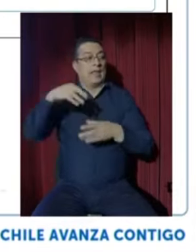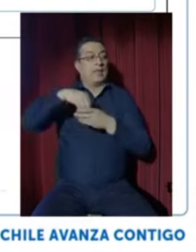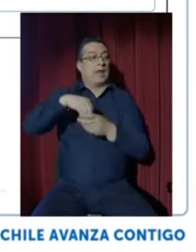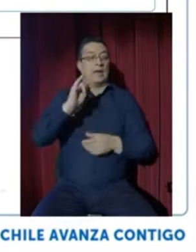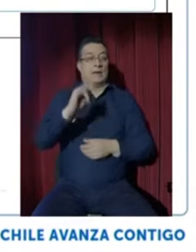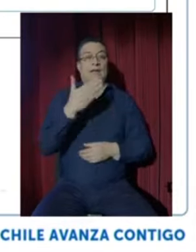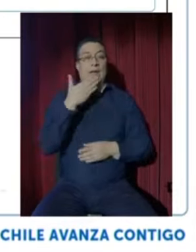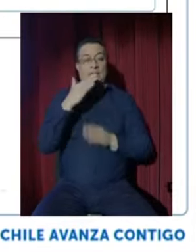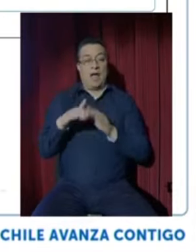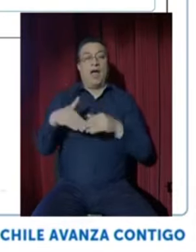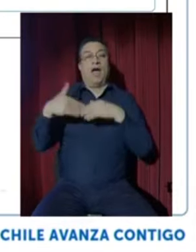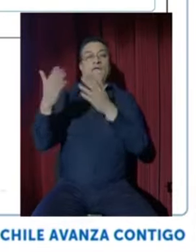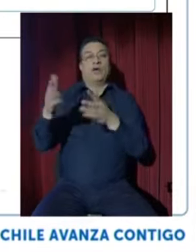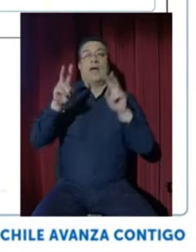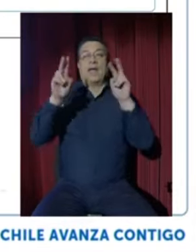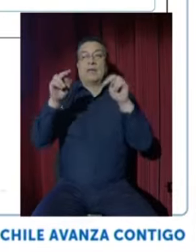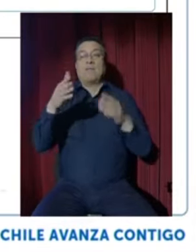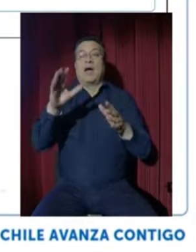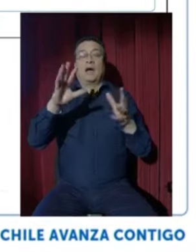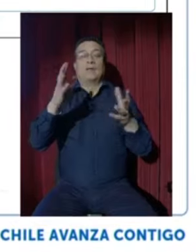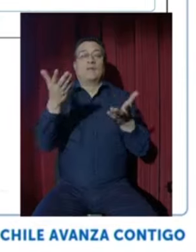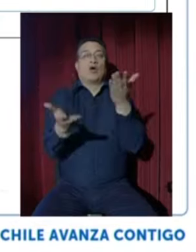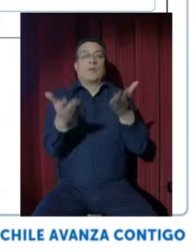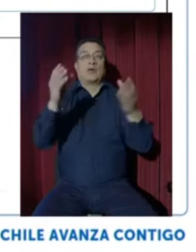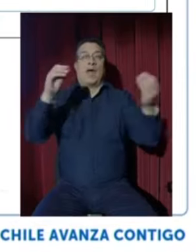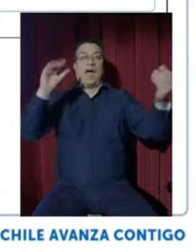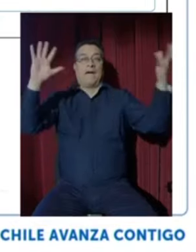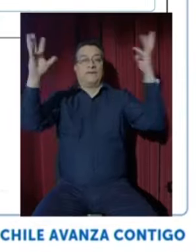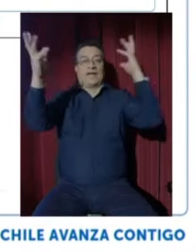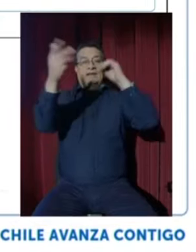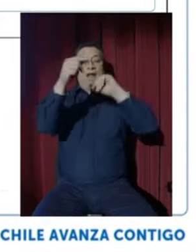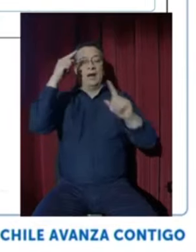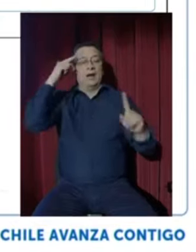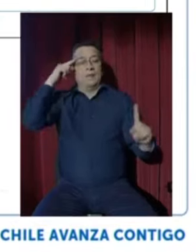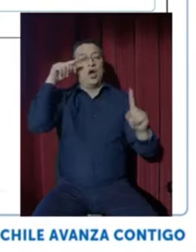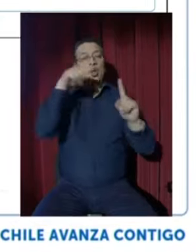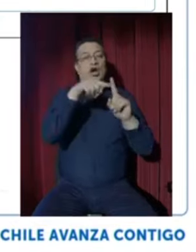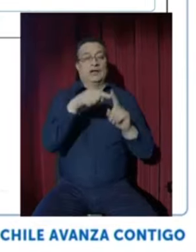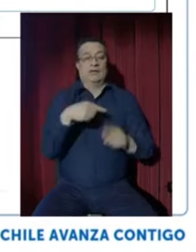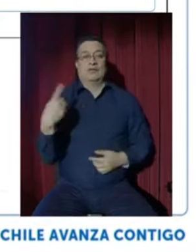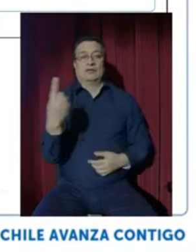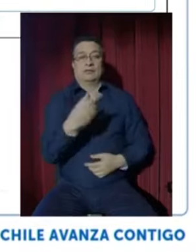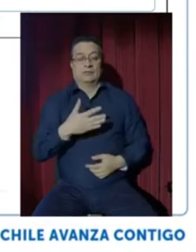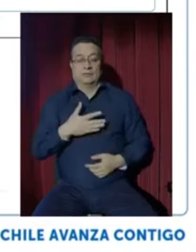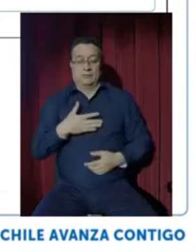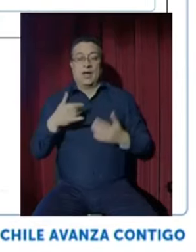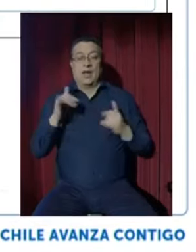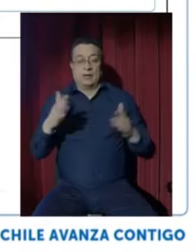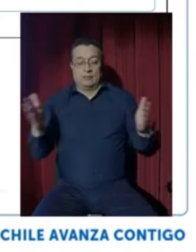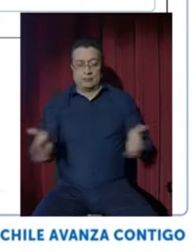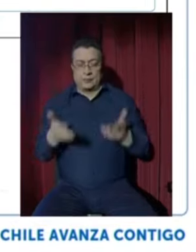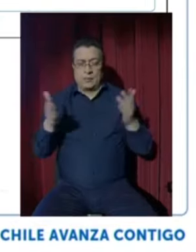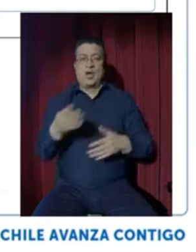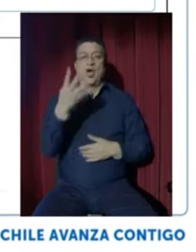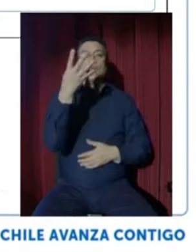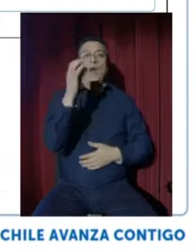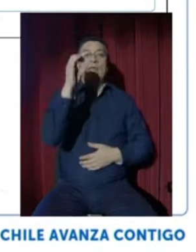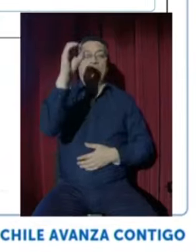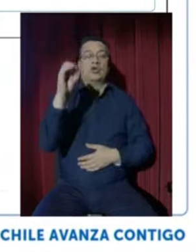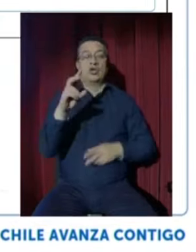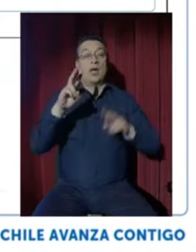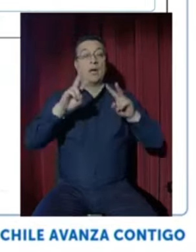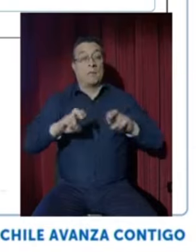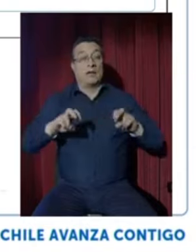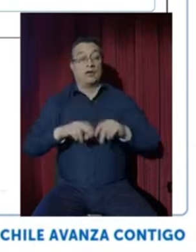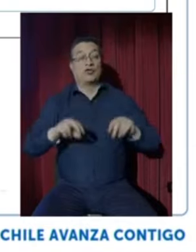y también externas en materia de evaluación ambiental en el ámbito de los objetivos de nuestro e incrementar a un 40% la investigación